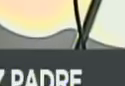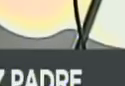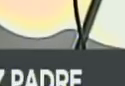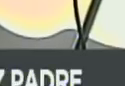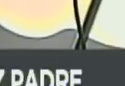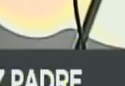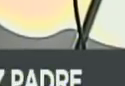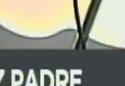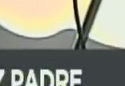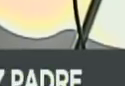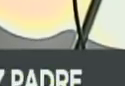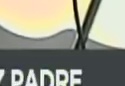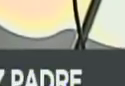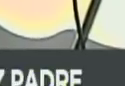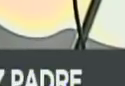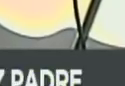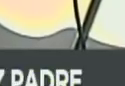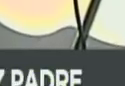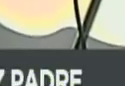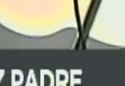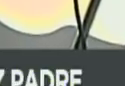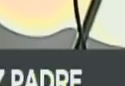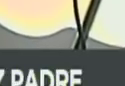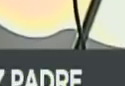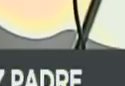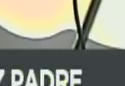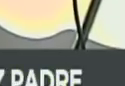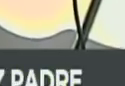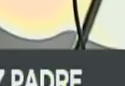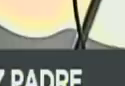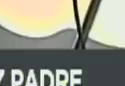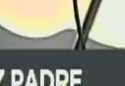tonada se quede